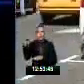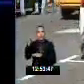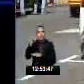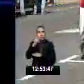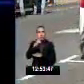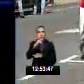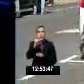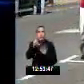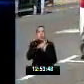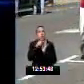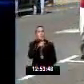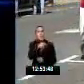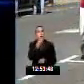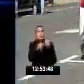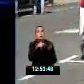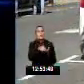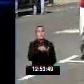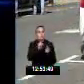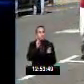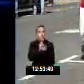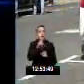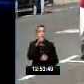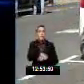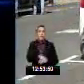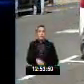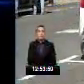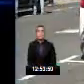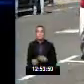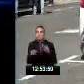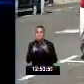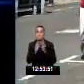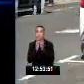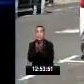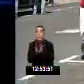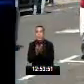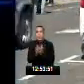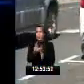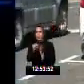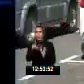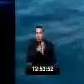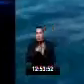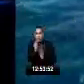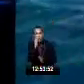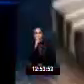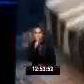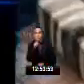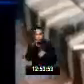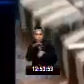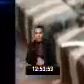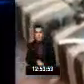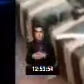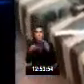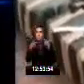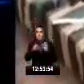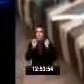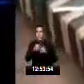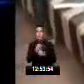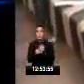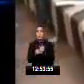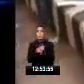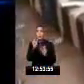de manera irregular por el espacio aéreo ecuatoriano y también embarcaciones en alta mar que llevan droga. Inclusive, ha sido posible